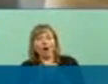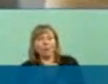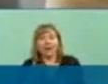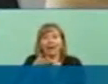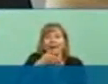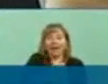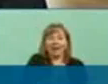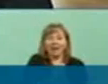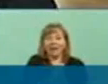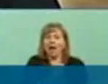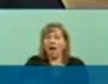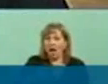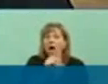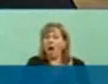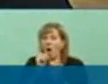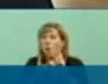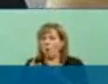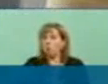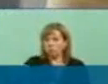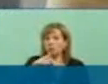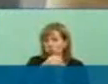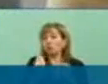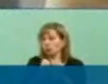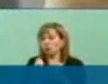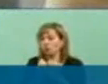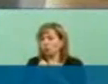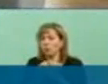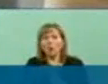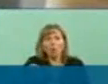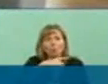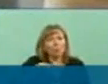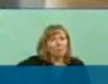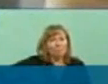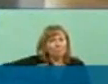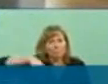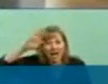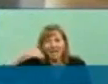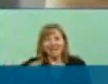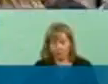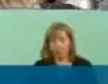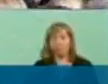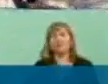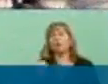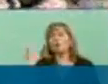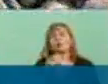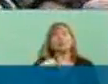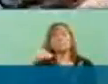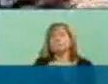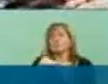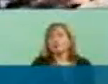que a muchos tal vez, pero no al pueblo profundo, que tiene otros